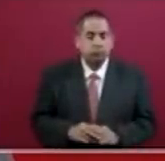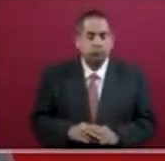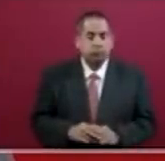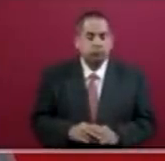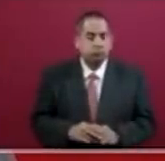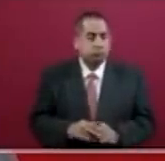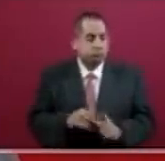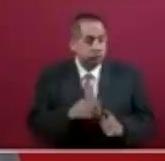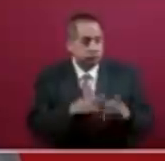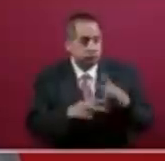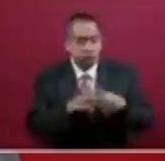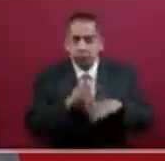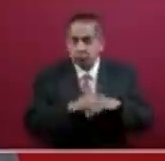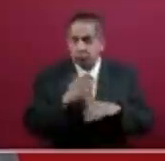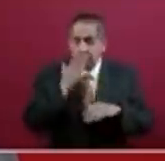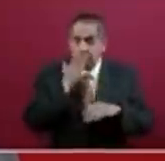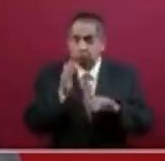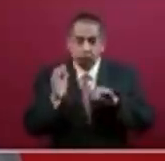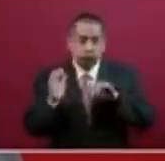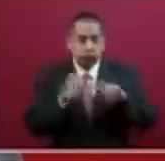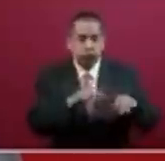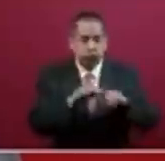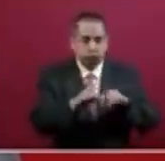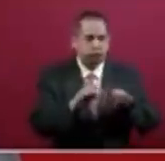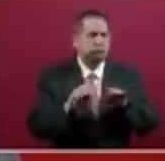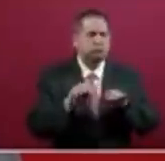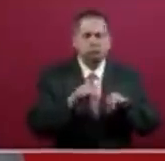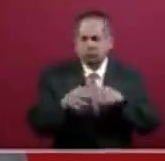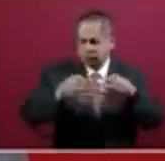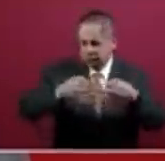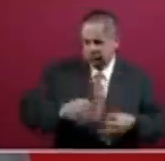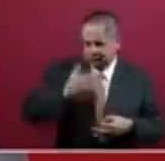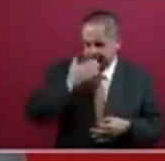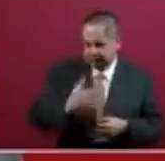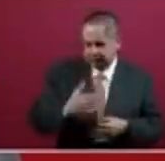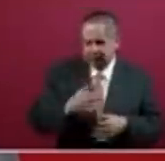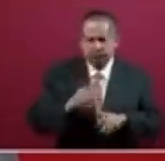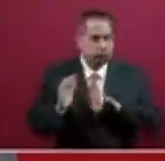están generando, empleos formales,